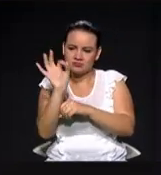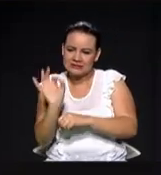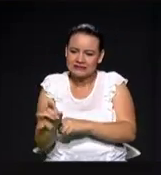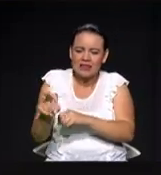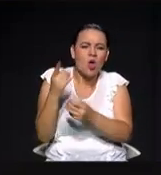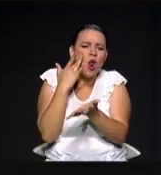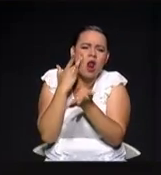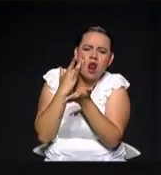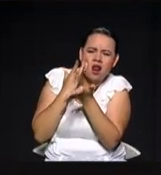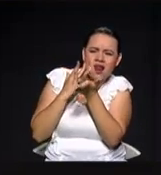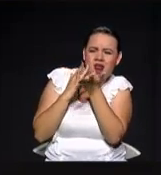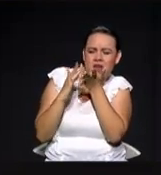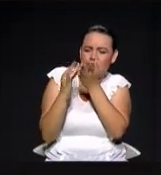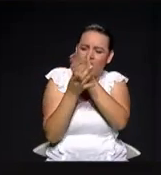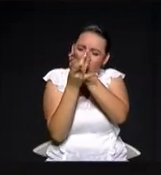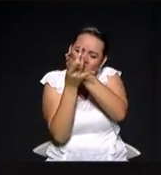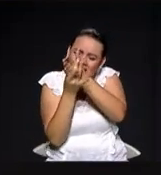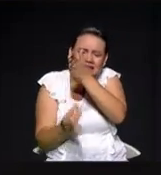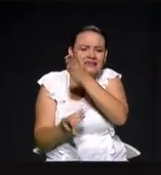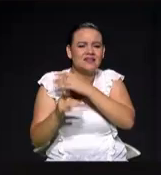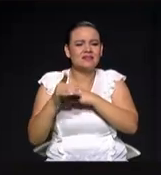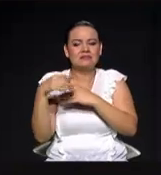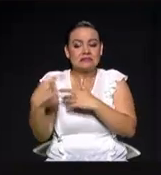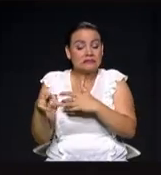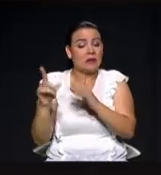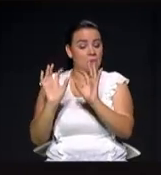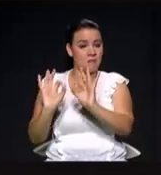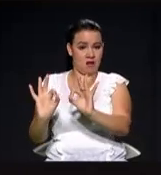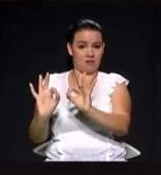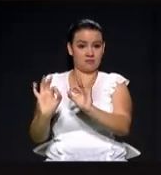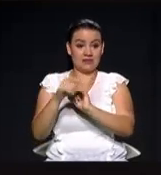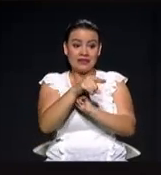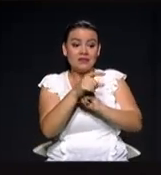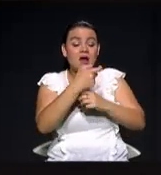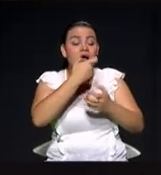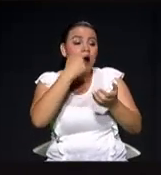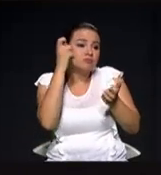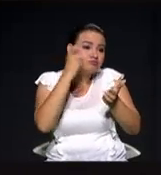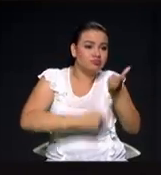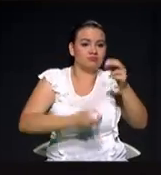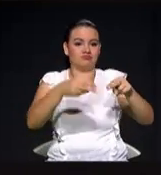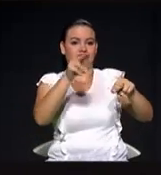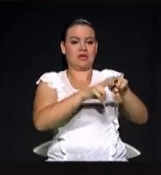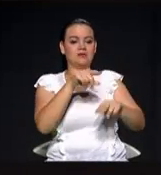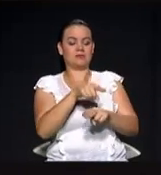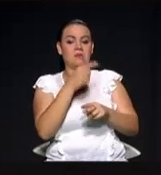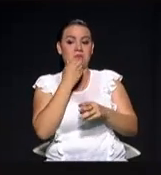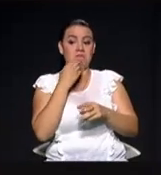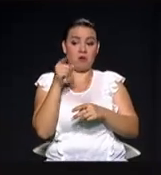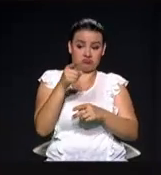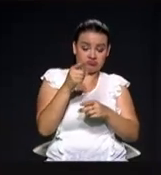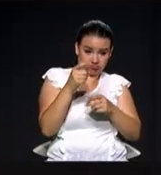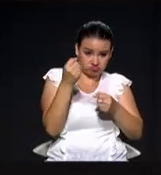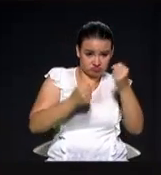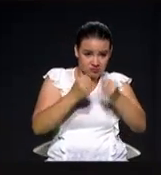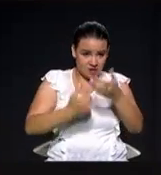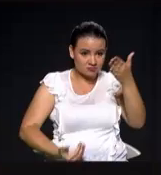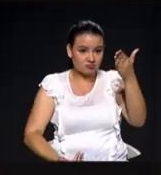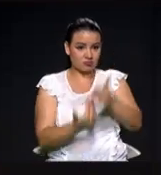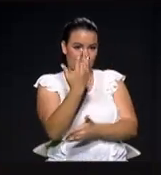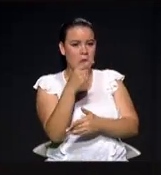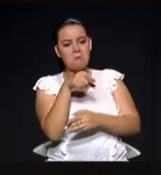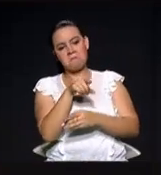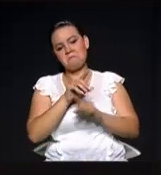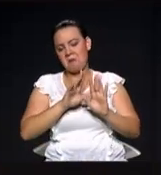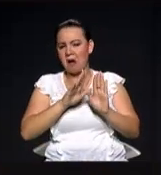y además que el impuesto de rodamiento sea al revés cuando el vehículo está nuevo el impuesto sea cero en la medida en que el vehículo esté más